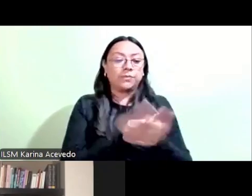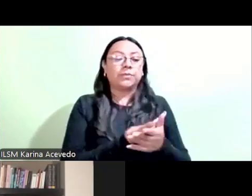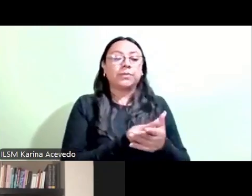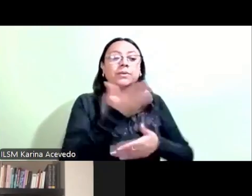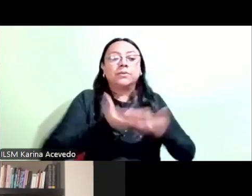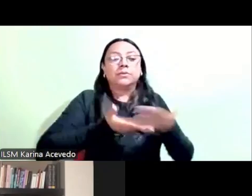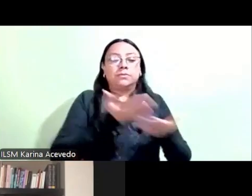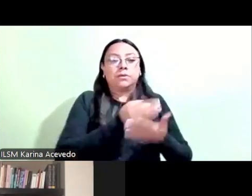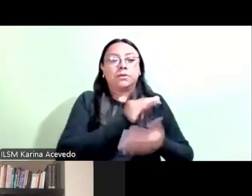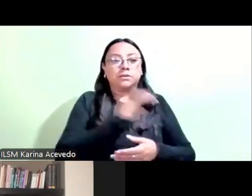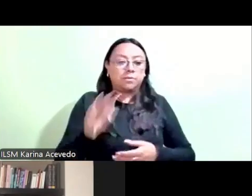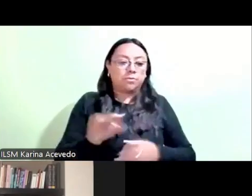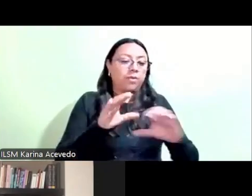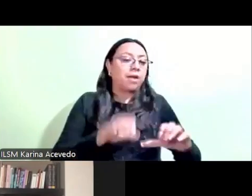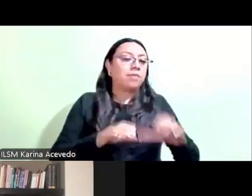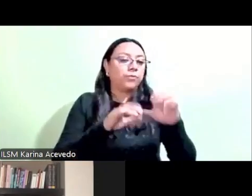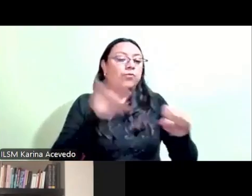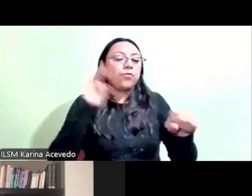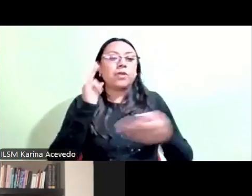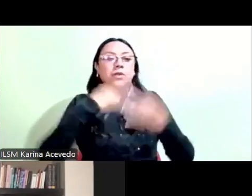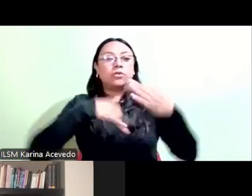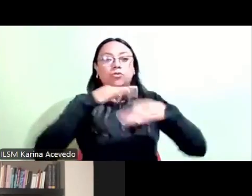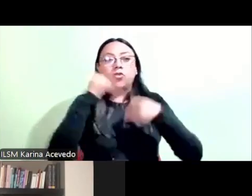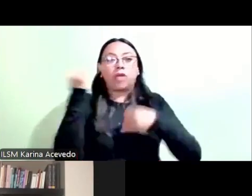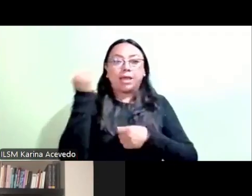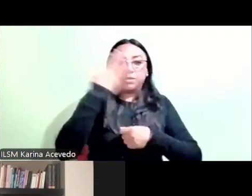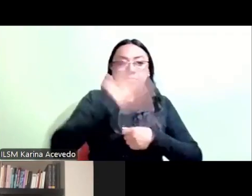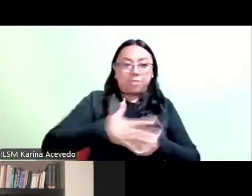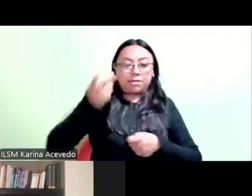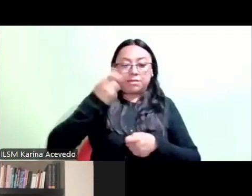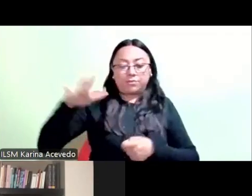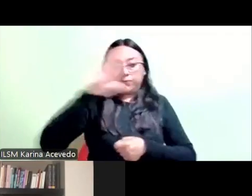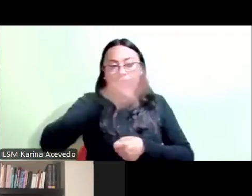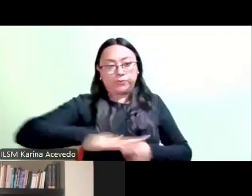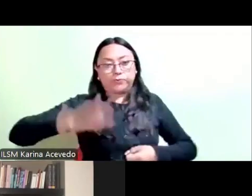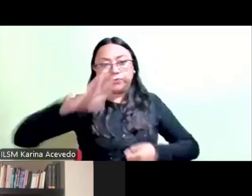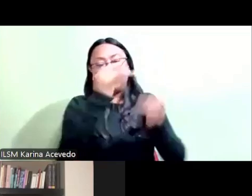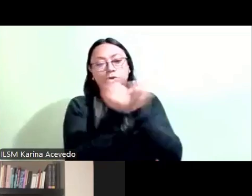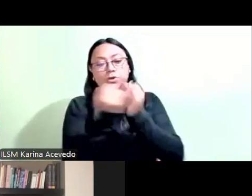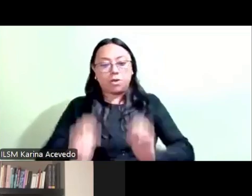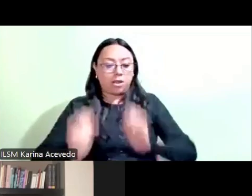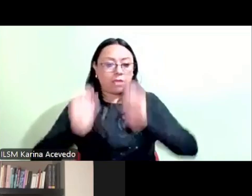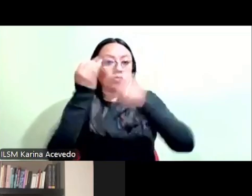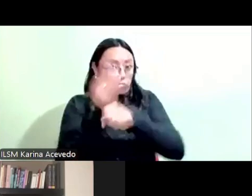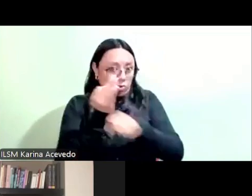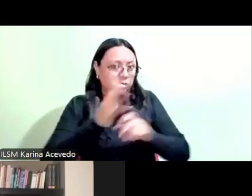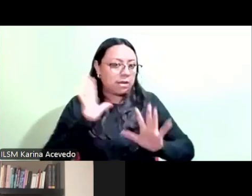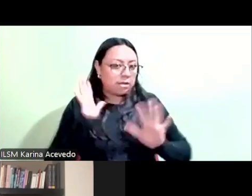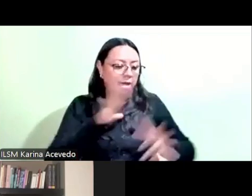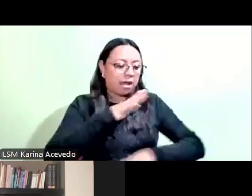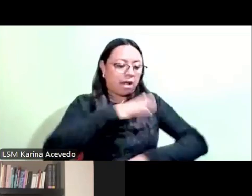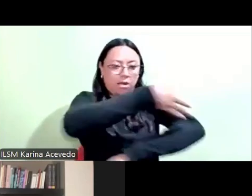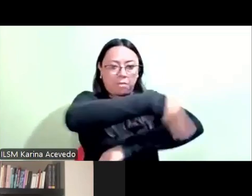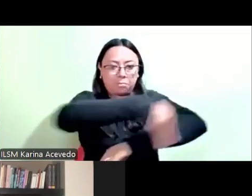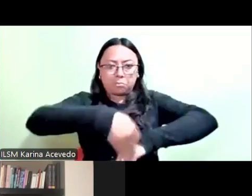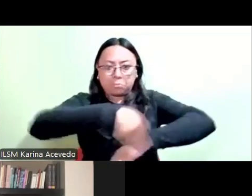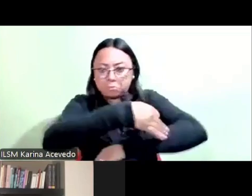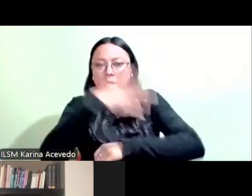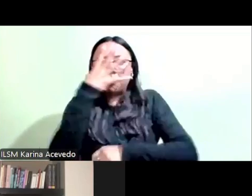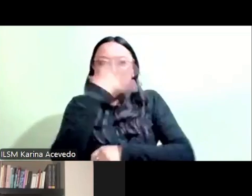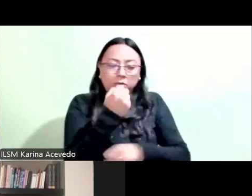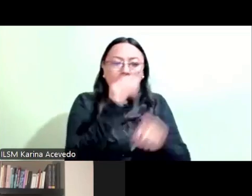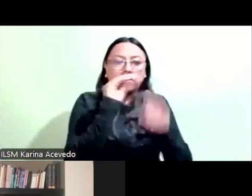fisonomía de la zona, conservar, mantener y mejorar el patrimonio arquitectónico y ambiental, sin que al respecto la propuesta formulada precise